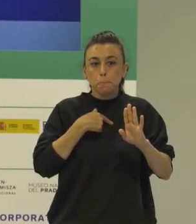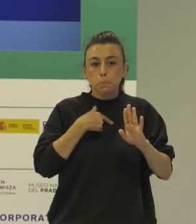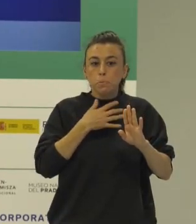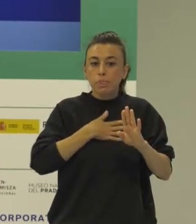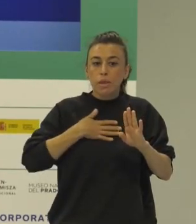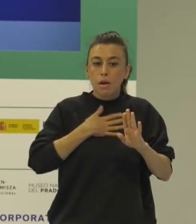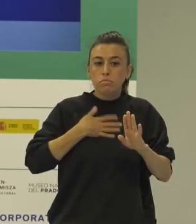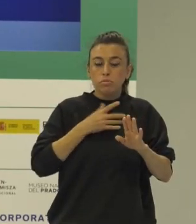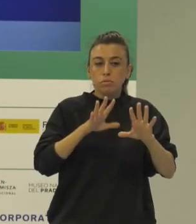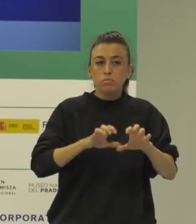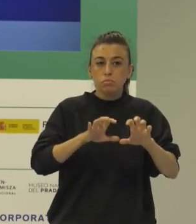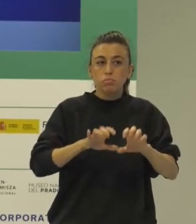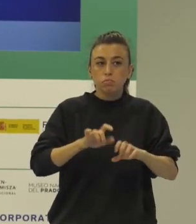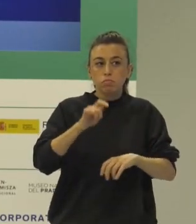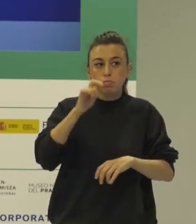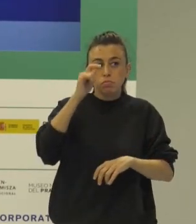muy tolerantes.